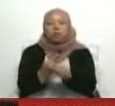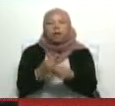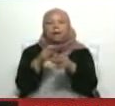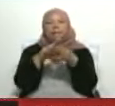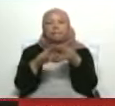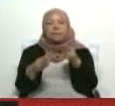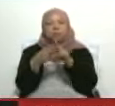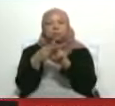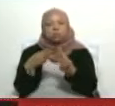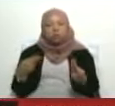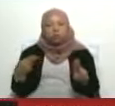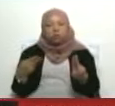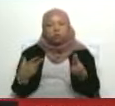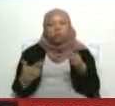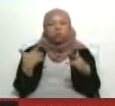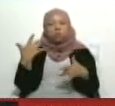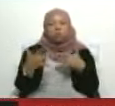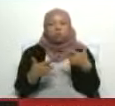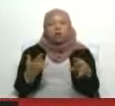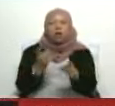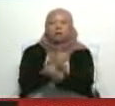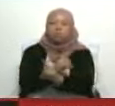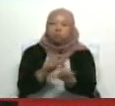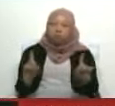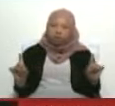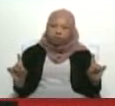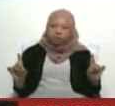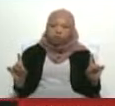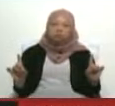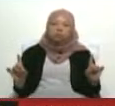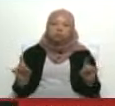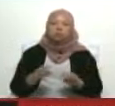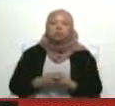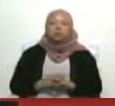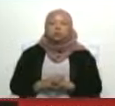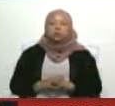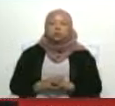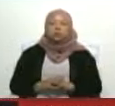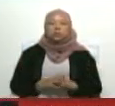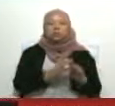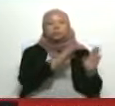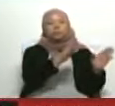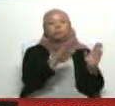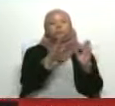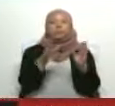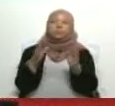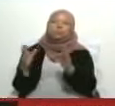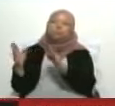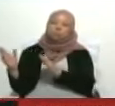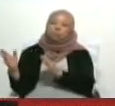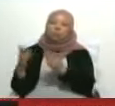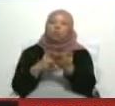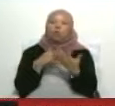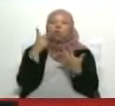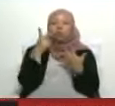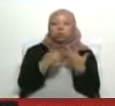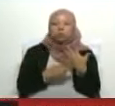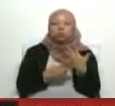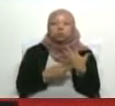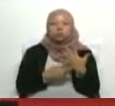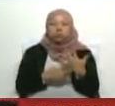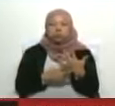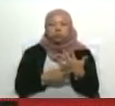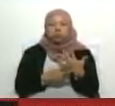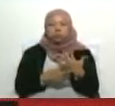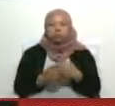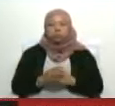pacífica, de estabilidad democrática, de orden, de prosperidad y